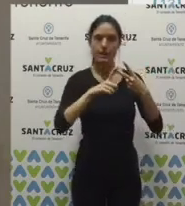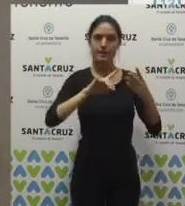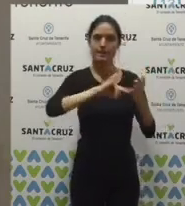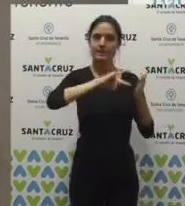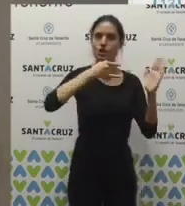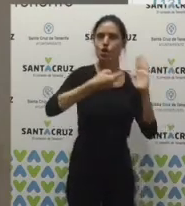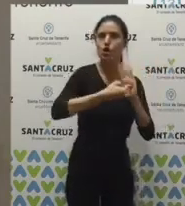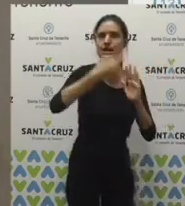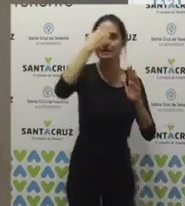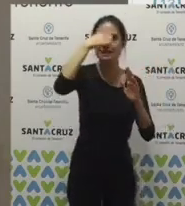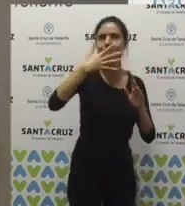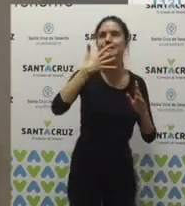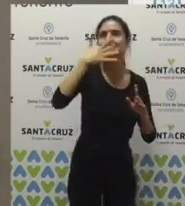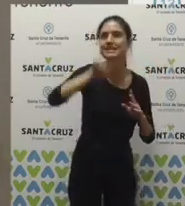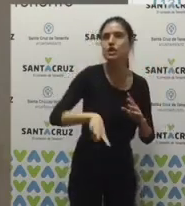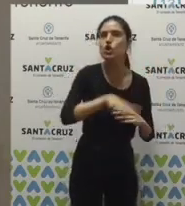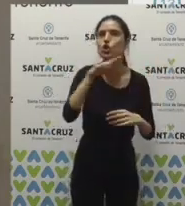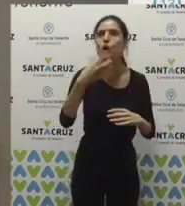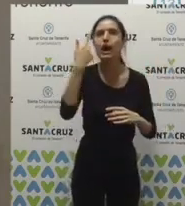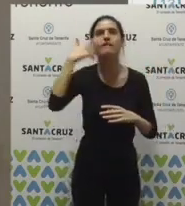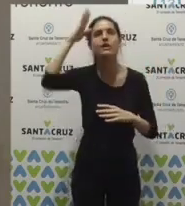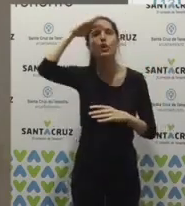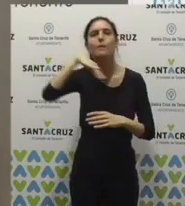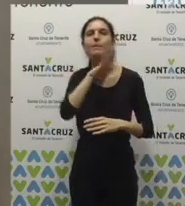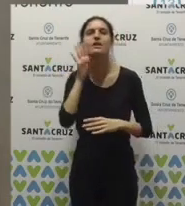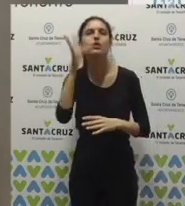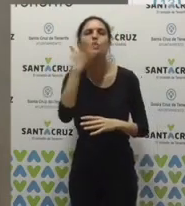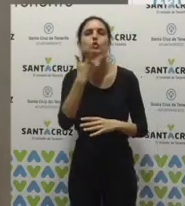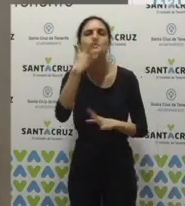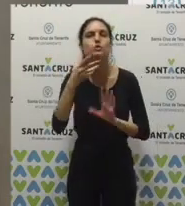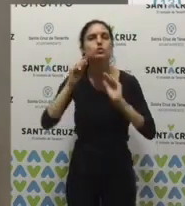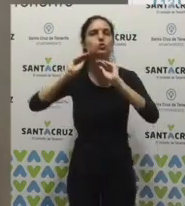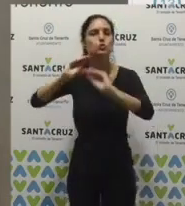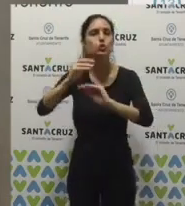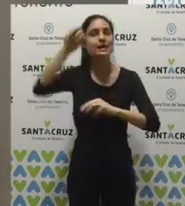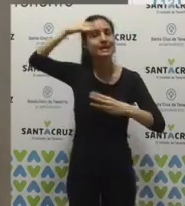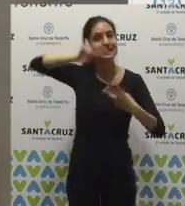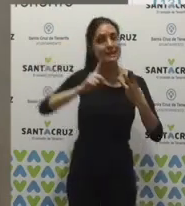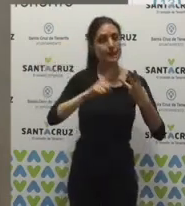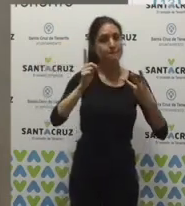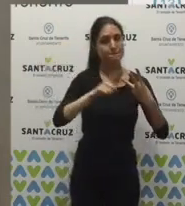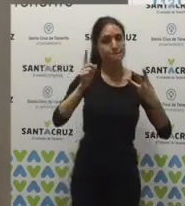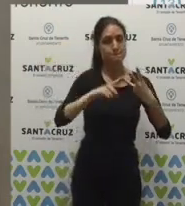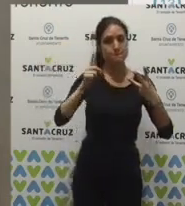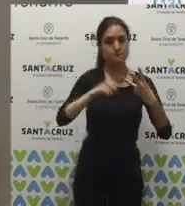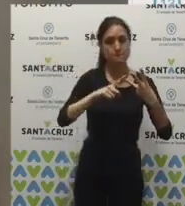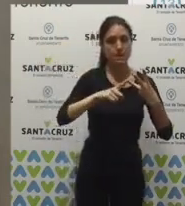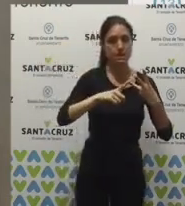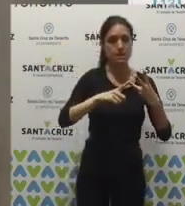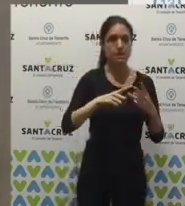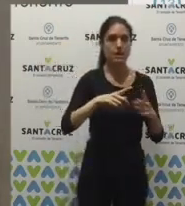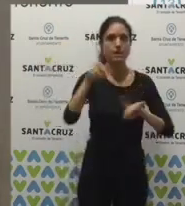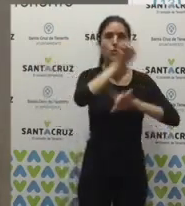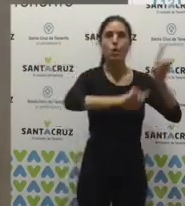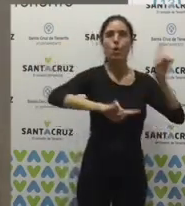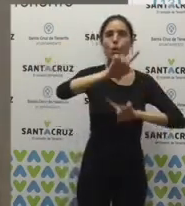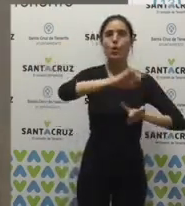conocimiento tienen los padres de internet y las aplicaciones y la brecha de preparación y medios de las escuelas y el profesorado